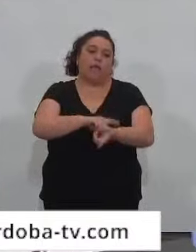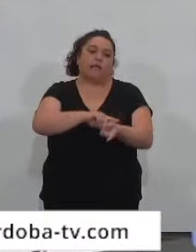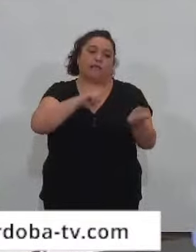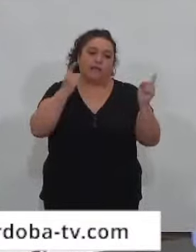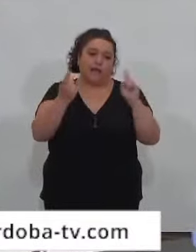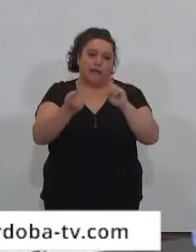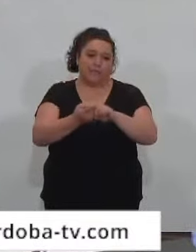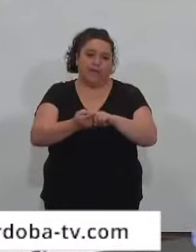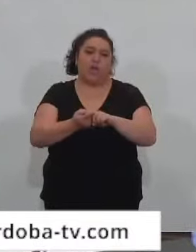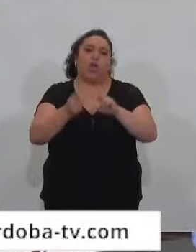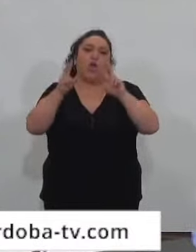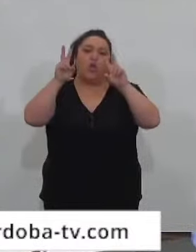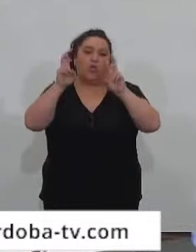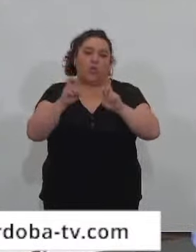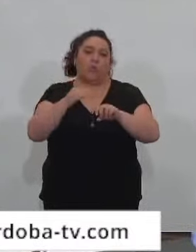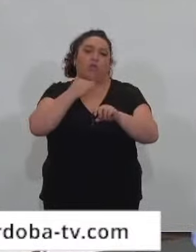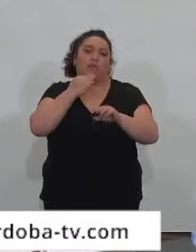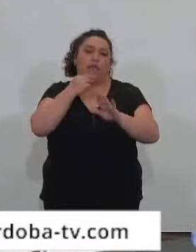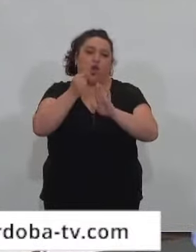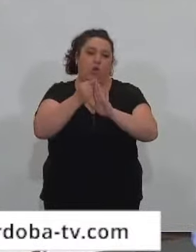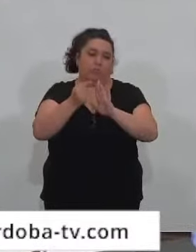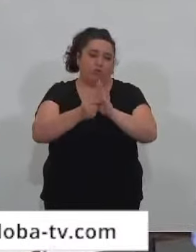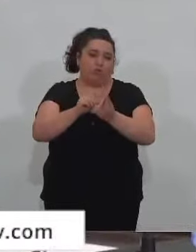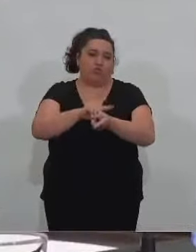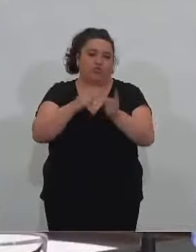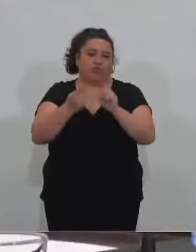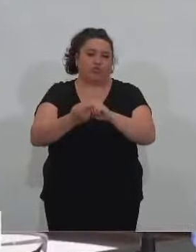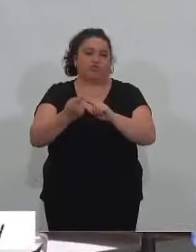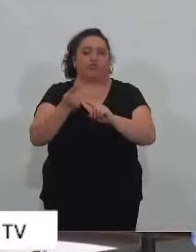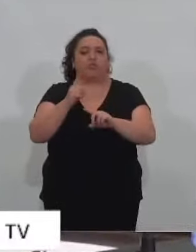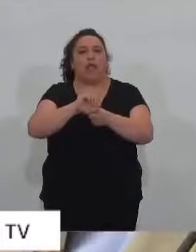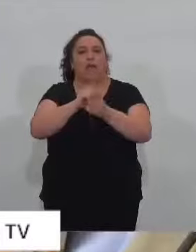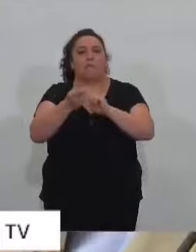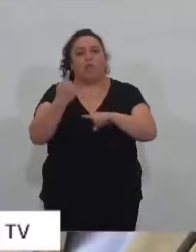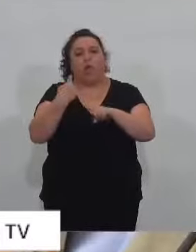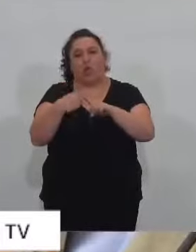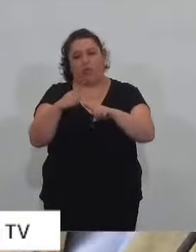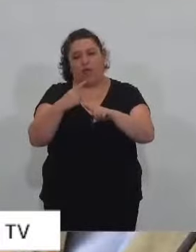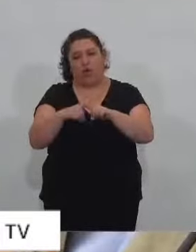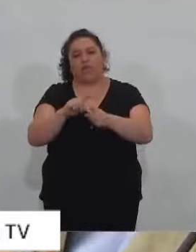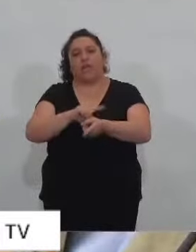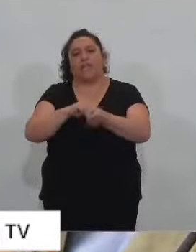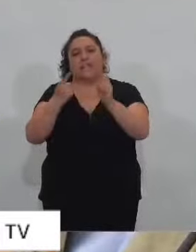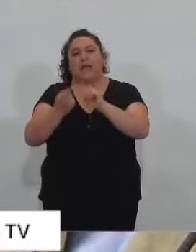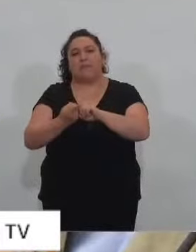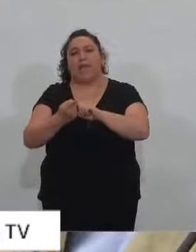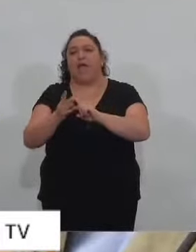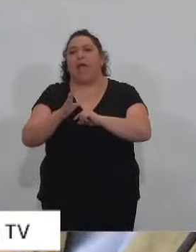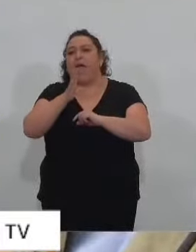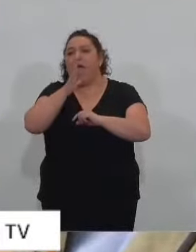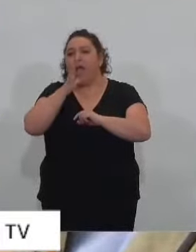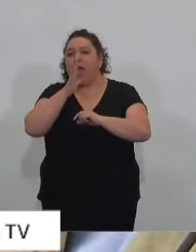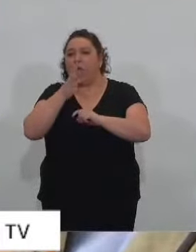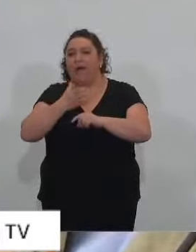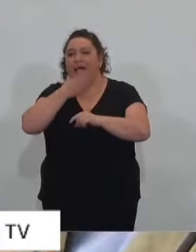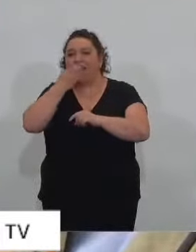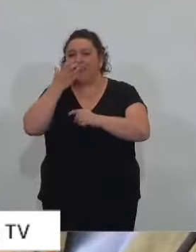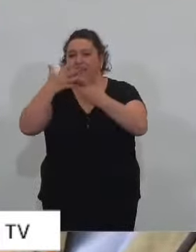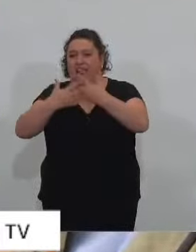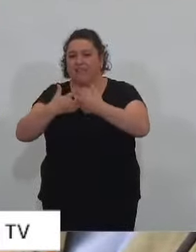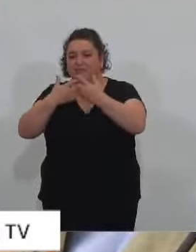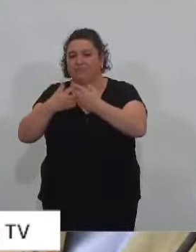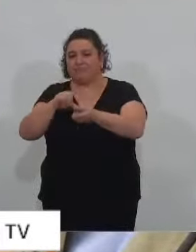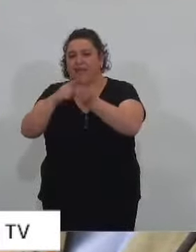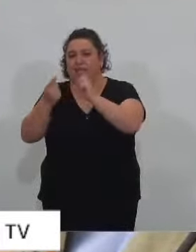antiguos, incluso alguna sustitución de unas calderas que no llegaban a la temperatura que se requería, pero nada más lejos de la vinculación con la